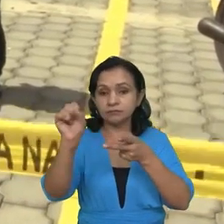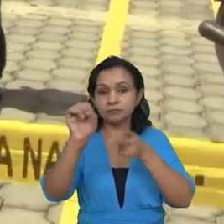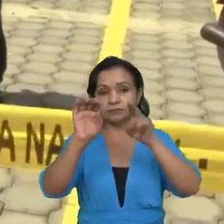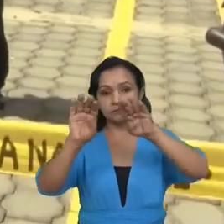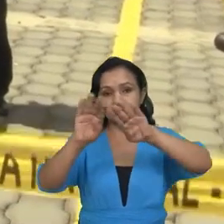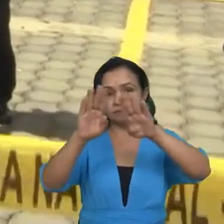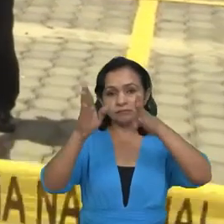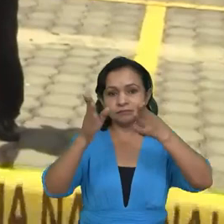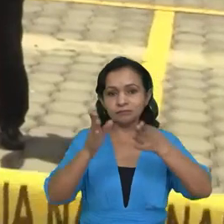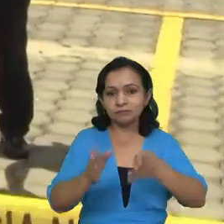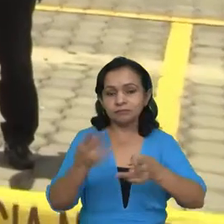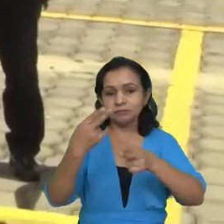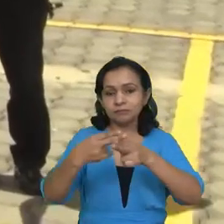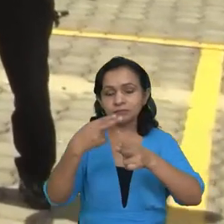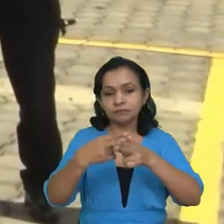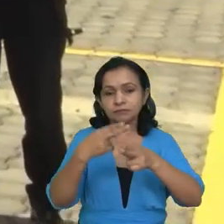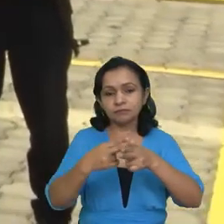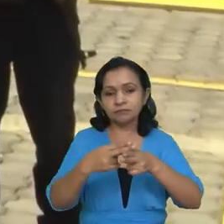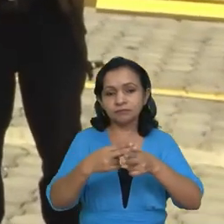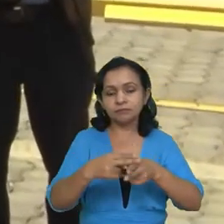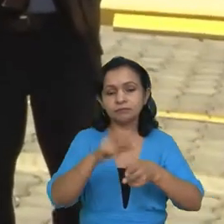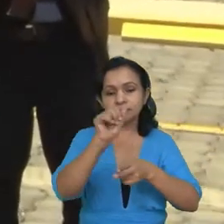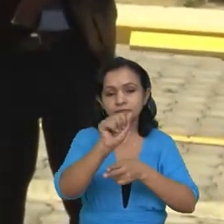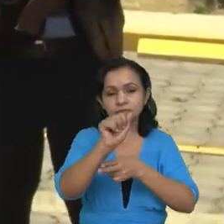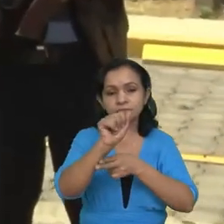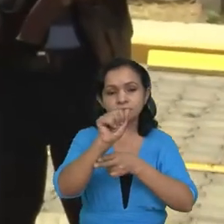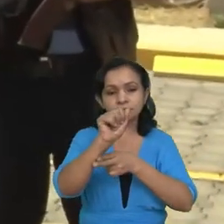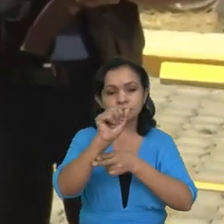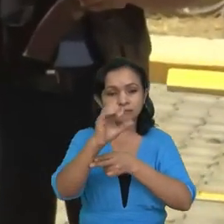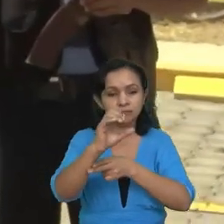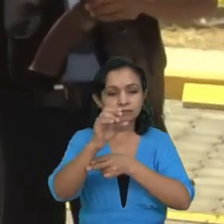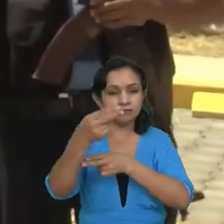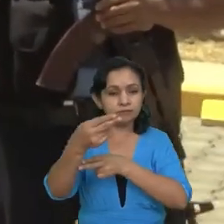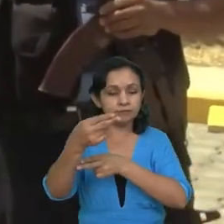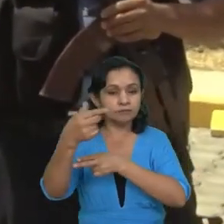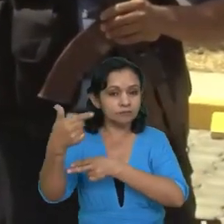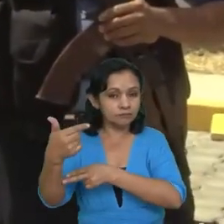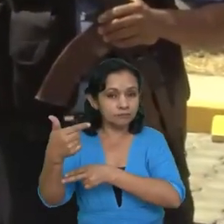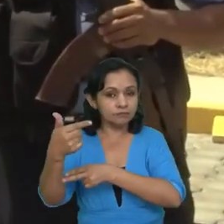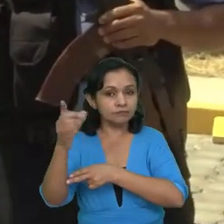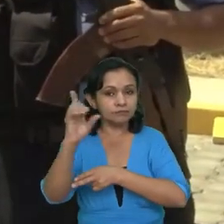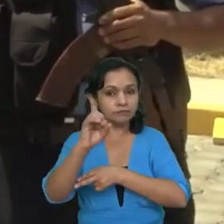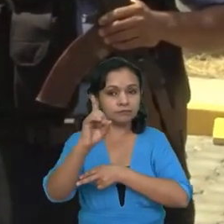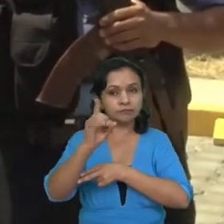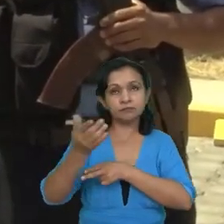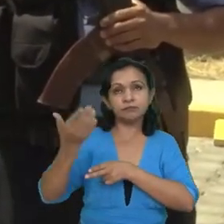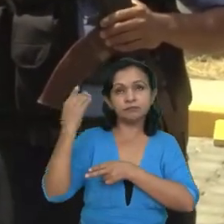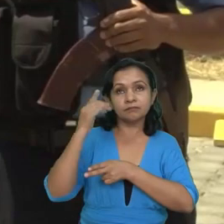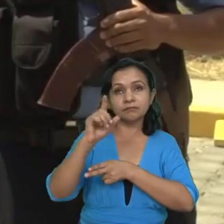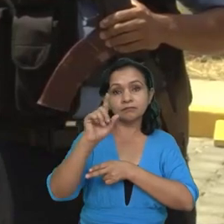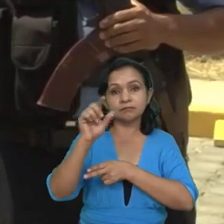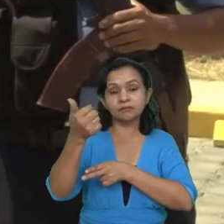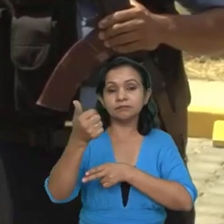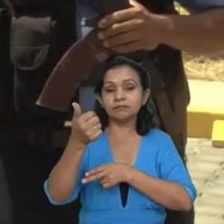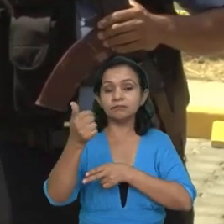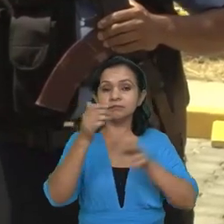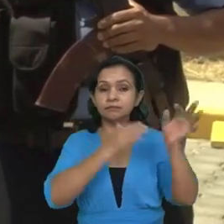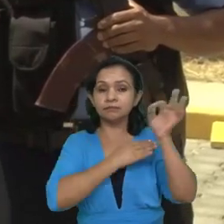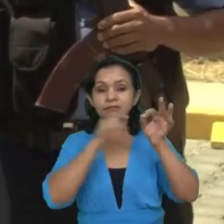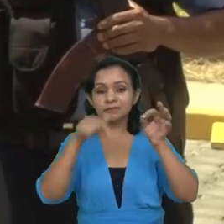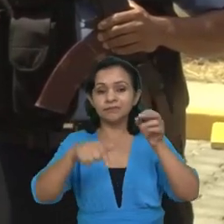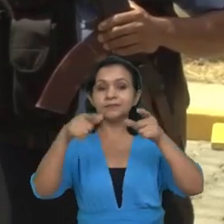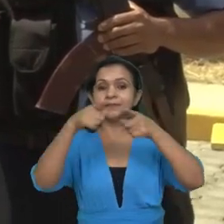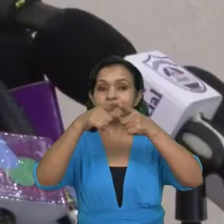ciudadana identificada con las iniciales a c hg el domingo 16 de febrero en la ciudad de managua